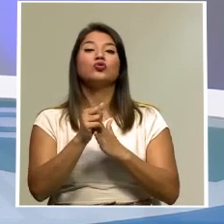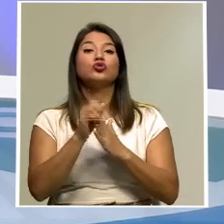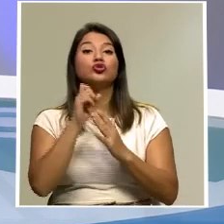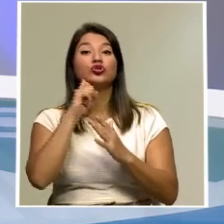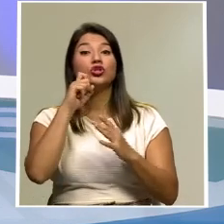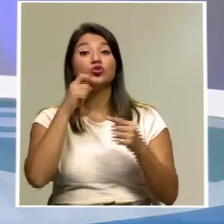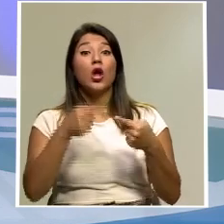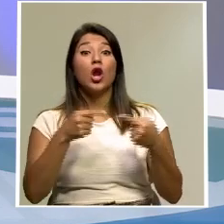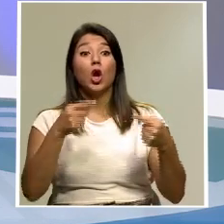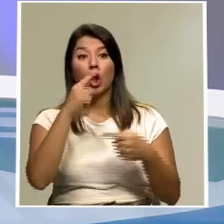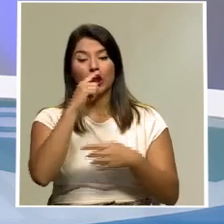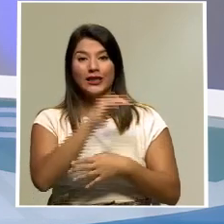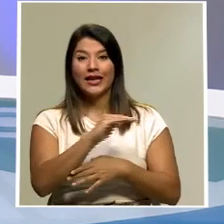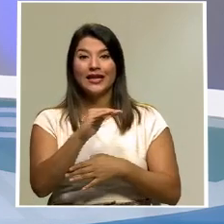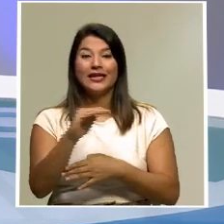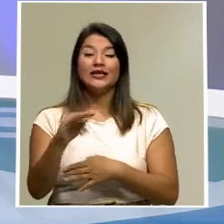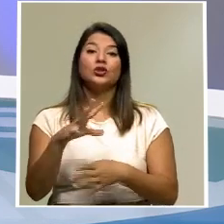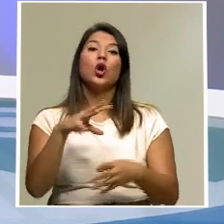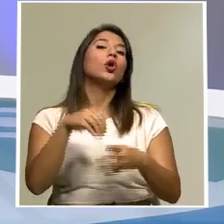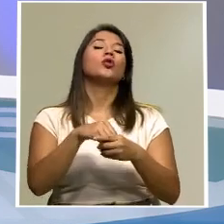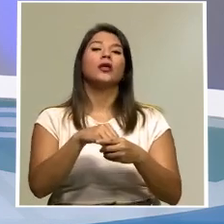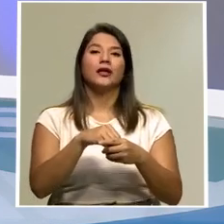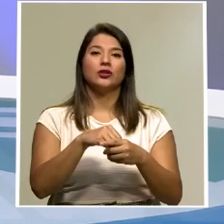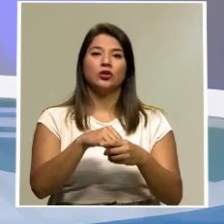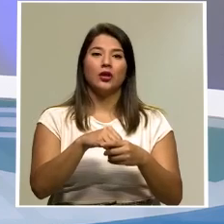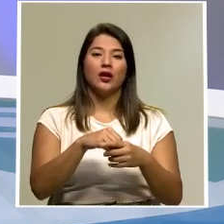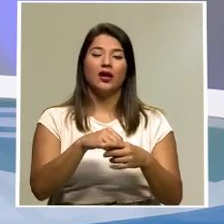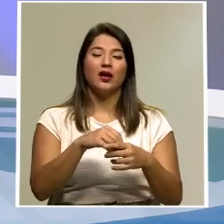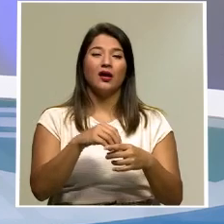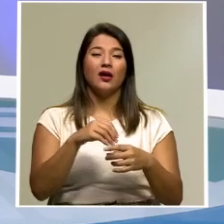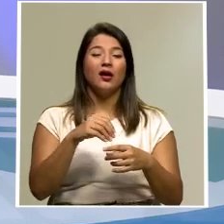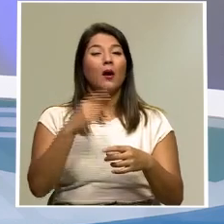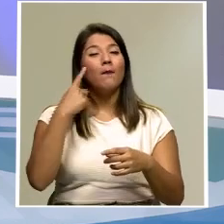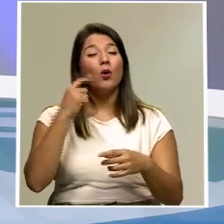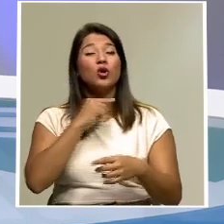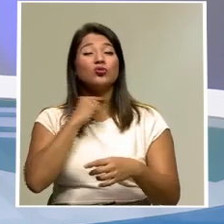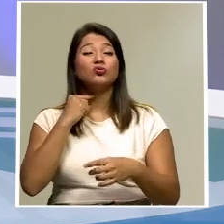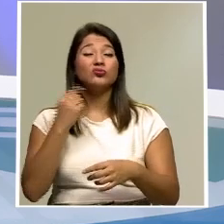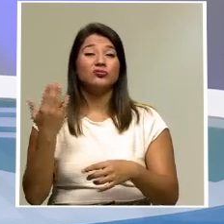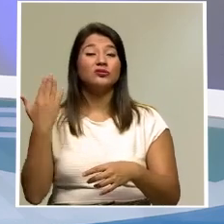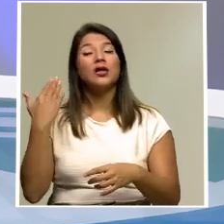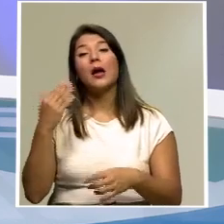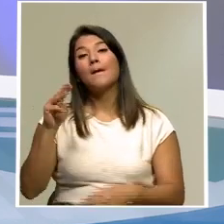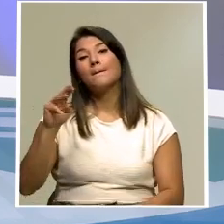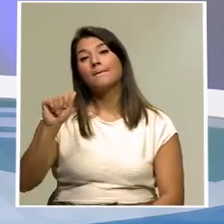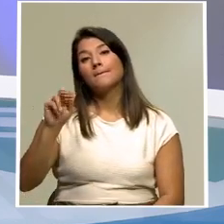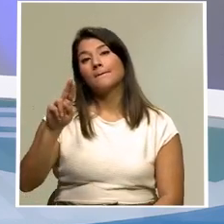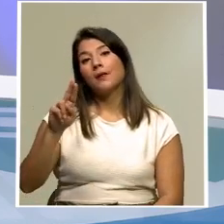contra niños del ahora ex sacerdote católico Mauricio Víquez Lizano.